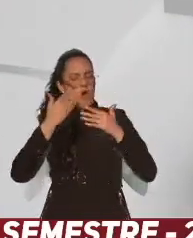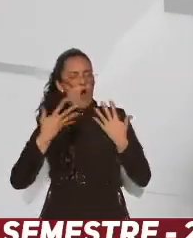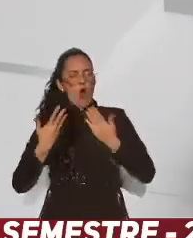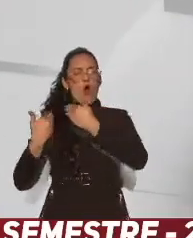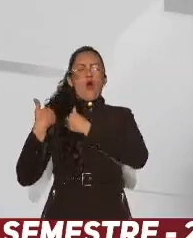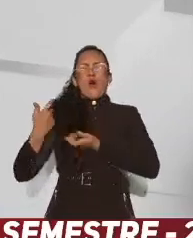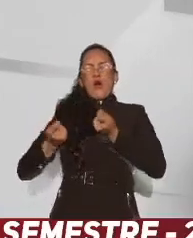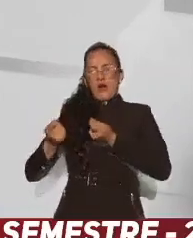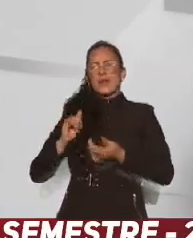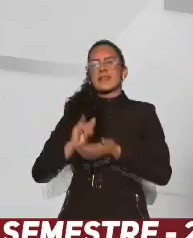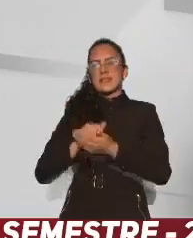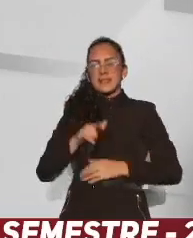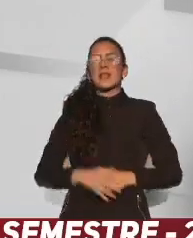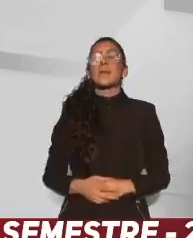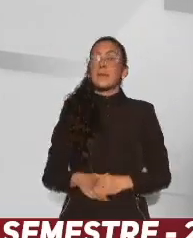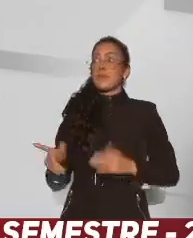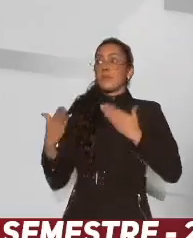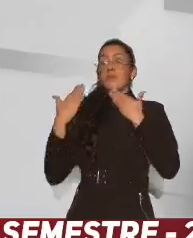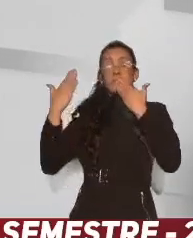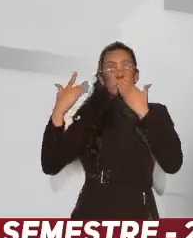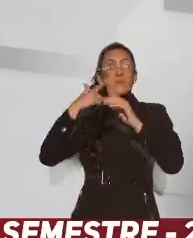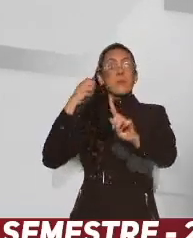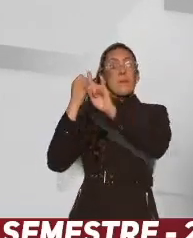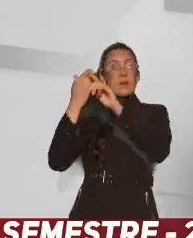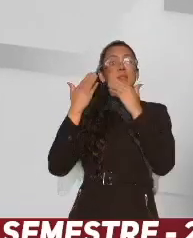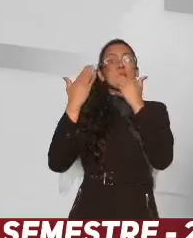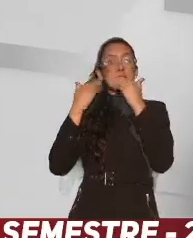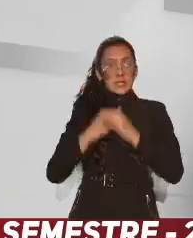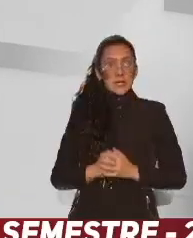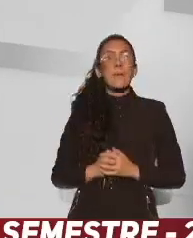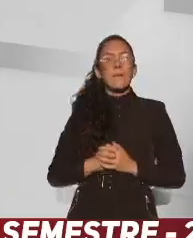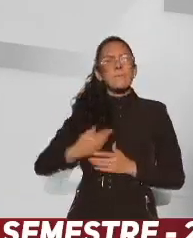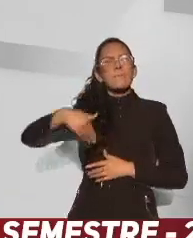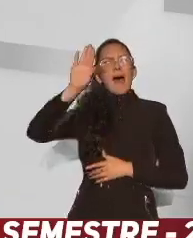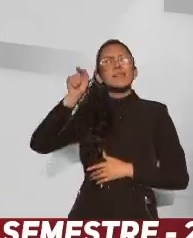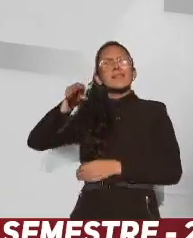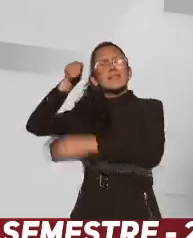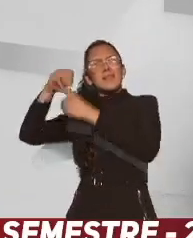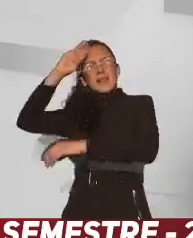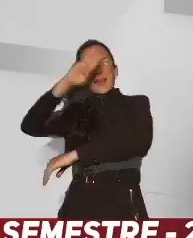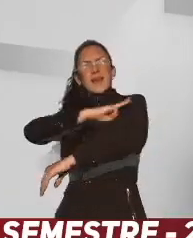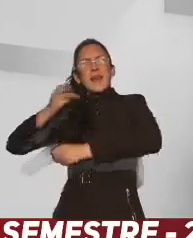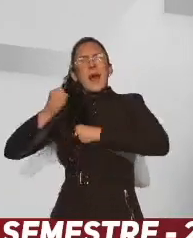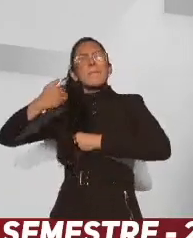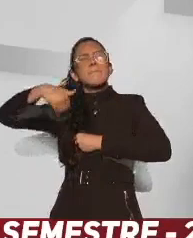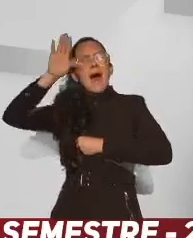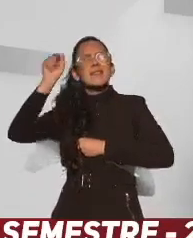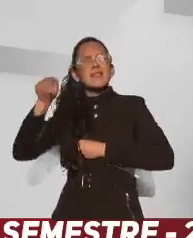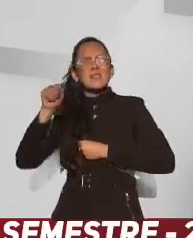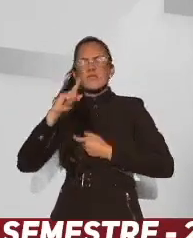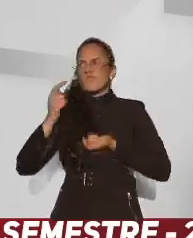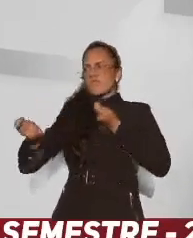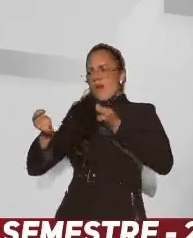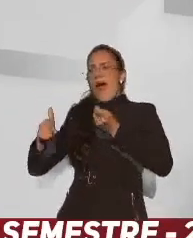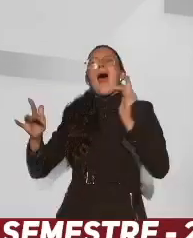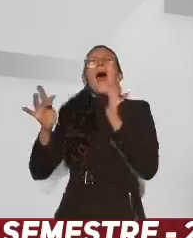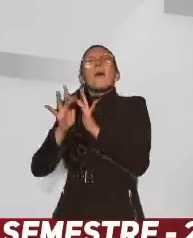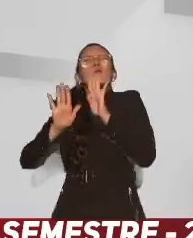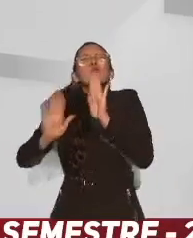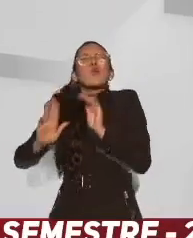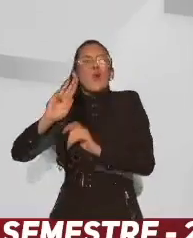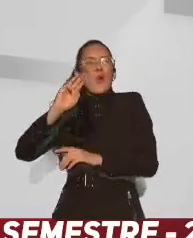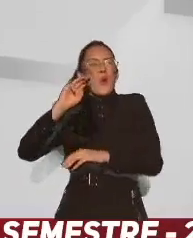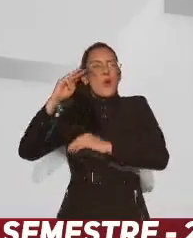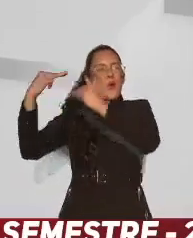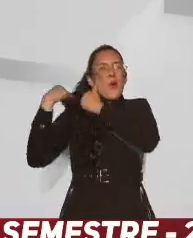un impacto fundamental en el compromiso y la función de la Inspección General del Ejército derivada de la misionalidad del Ejército Nacional. Y